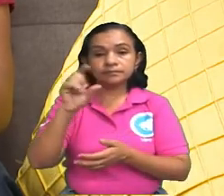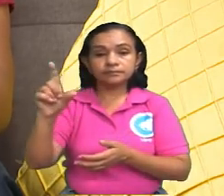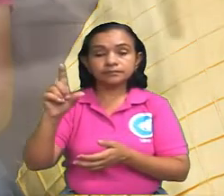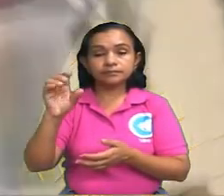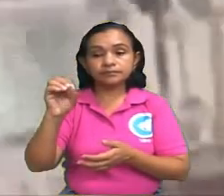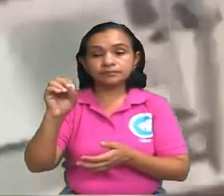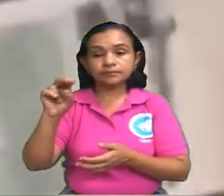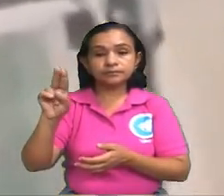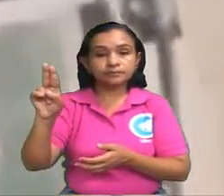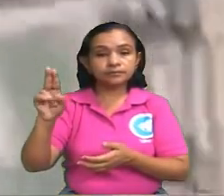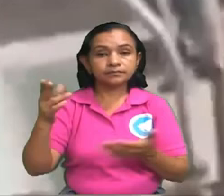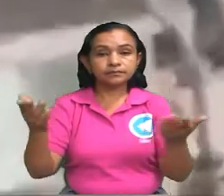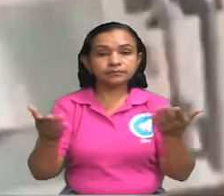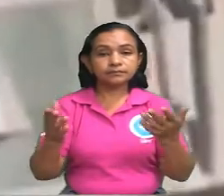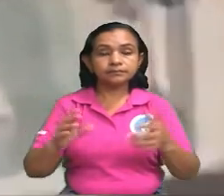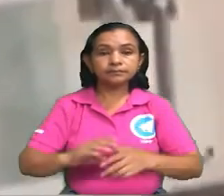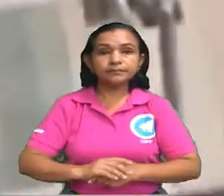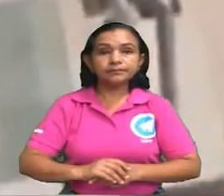Unidas.